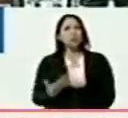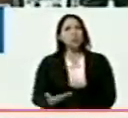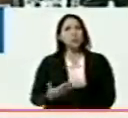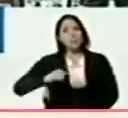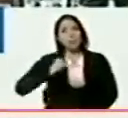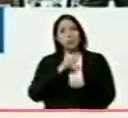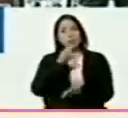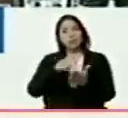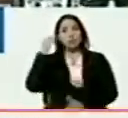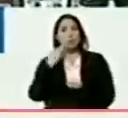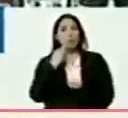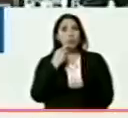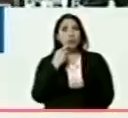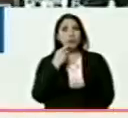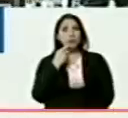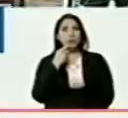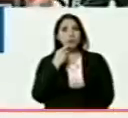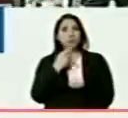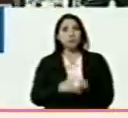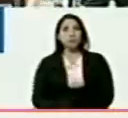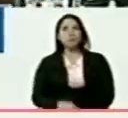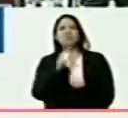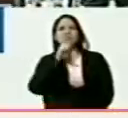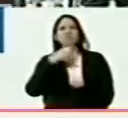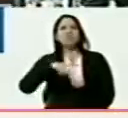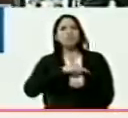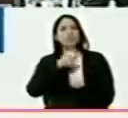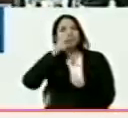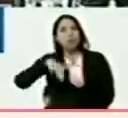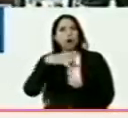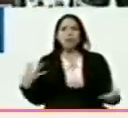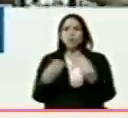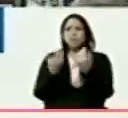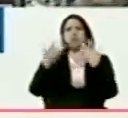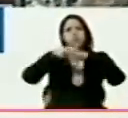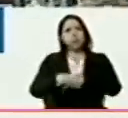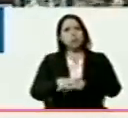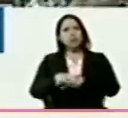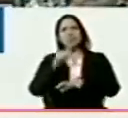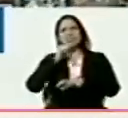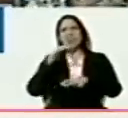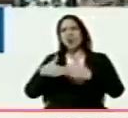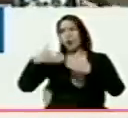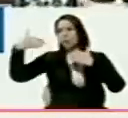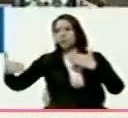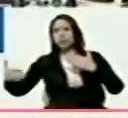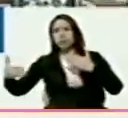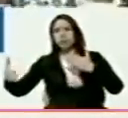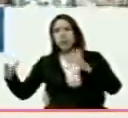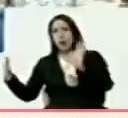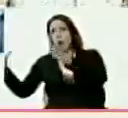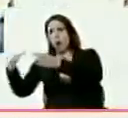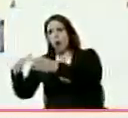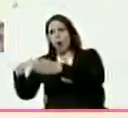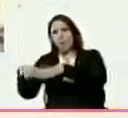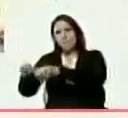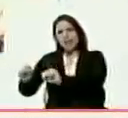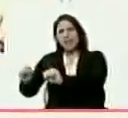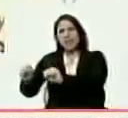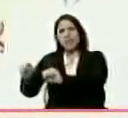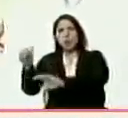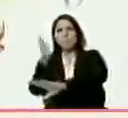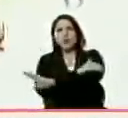Policía Nacional Bolivariana. ¿Quiénes nosotros? El pueblo. ¿Quiénes de aquel lado? La burguesía y el imperialismo.